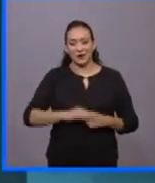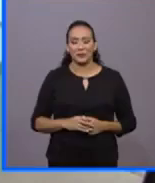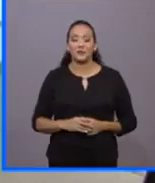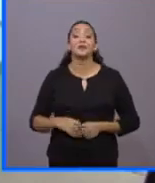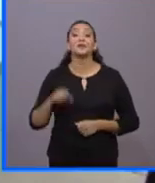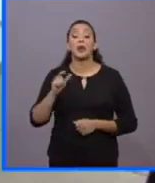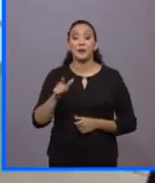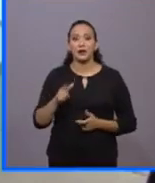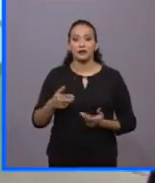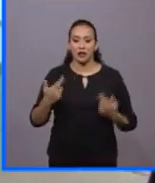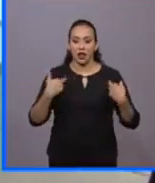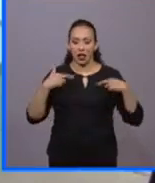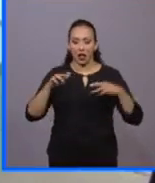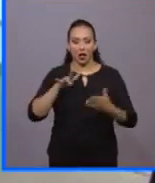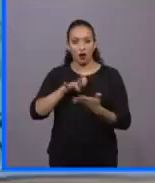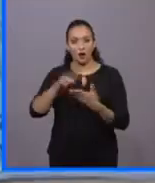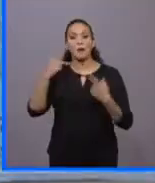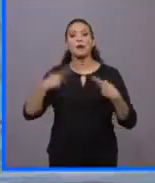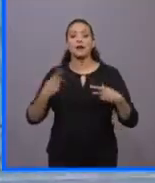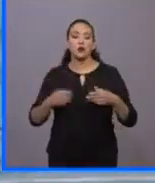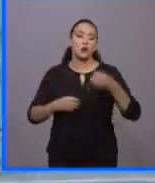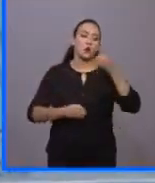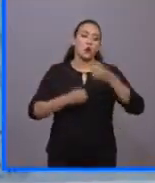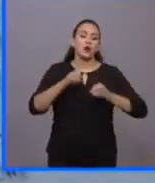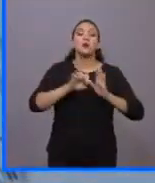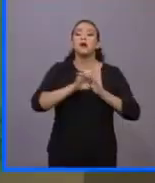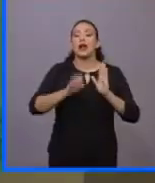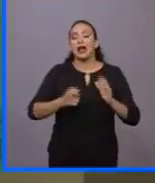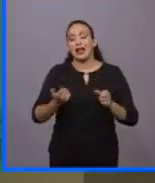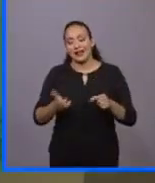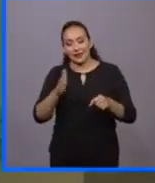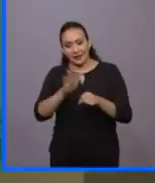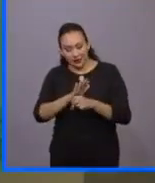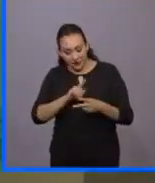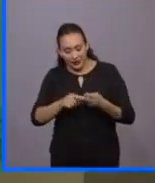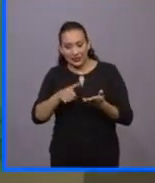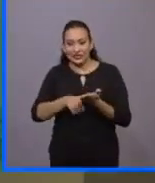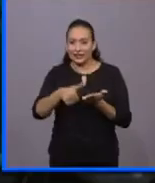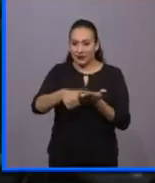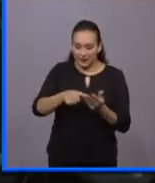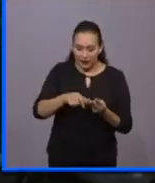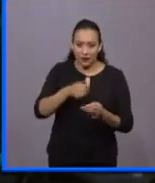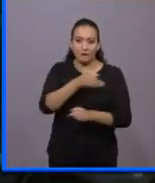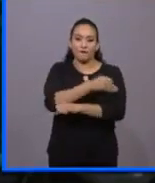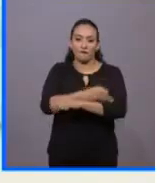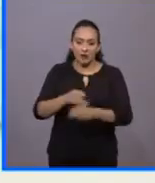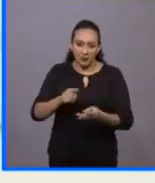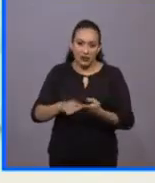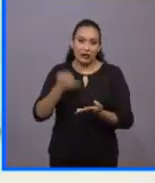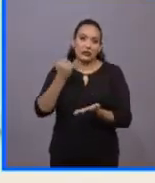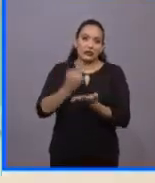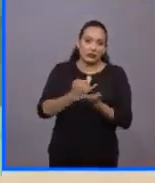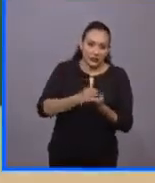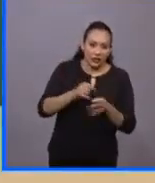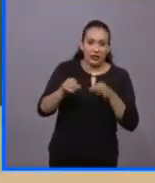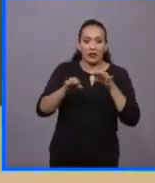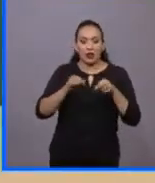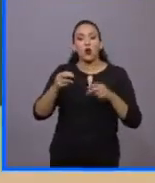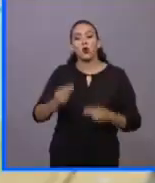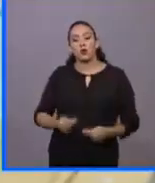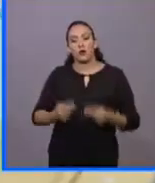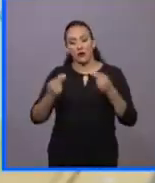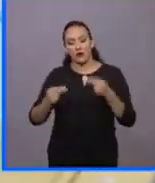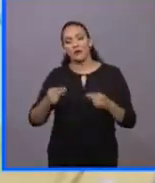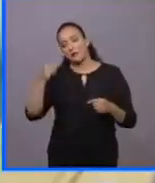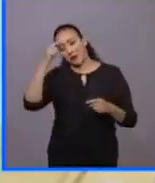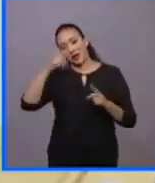Además, representa a personas dentro de juicios en materia administrativa, civil, familiar, fiscal, laboral y mercantil